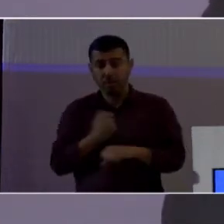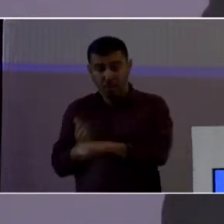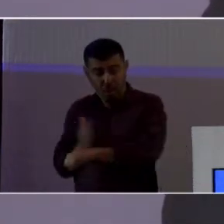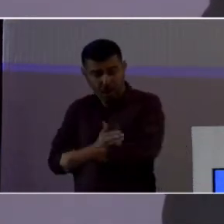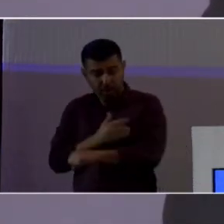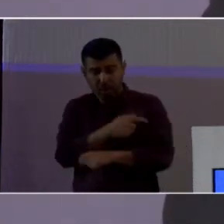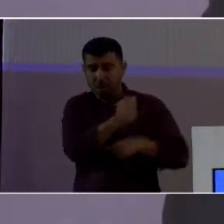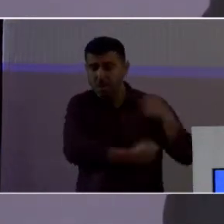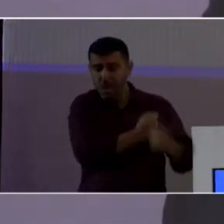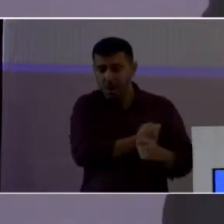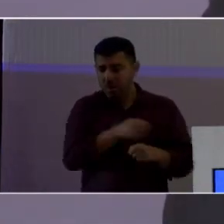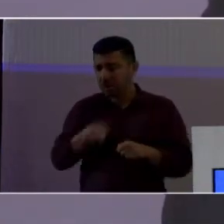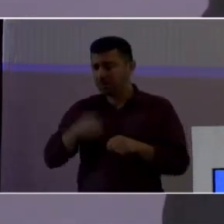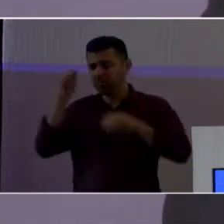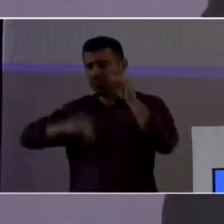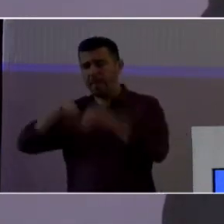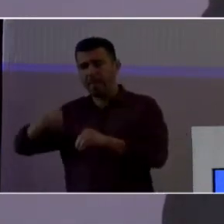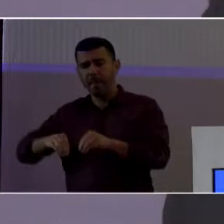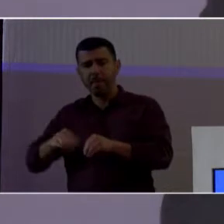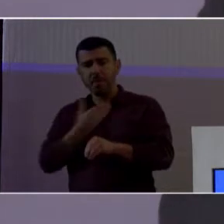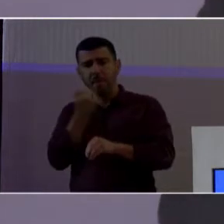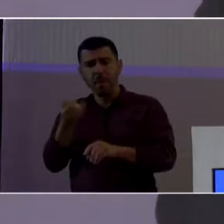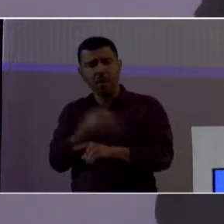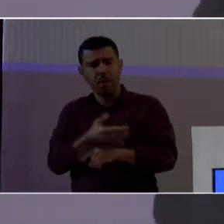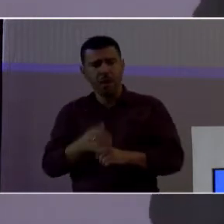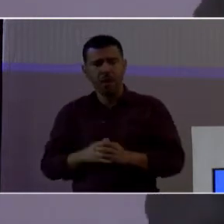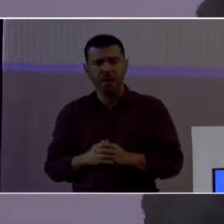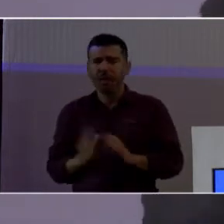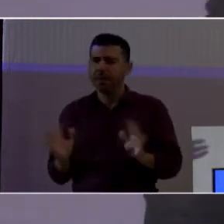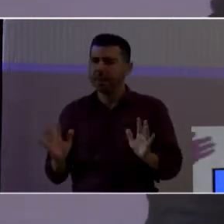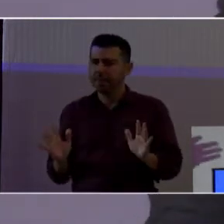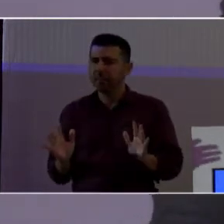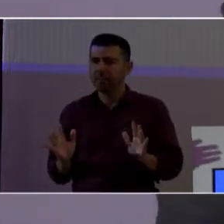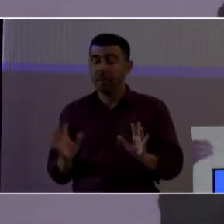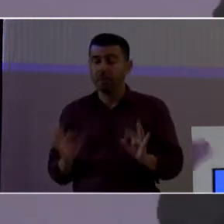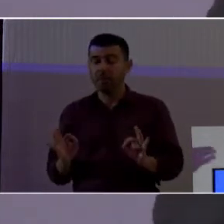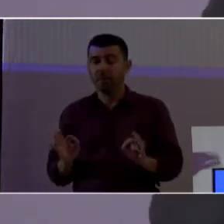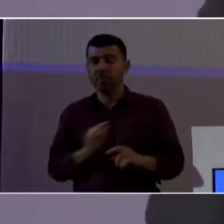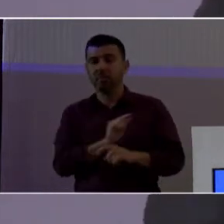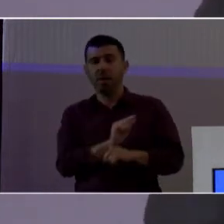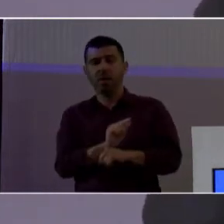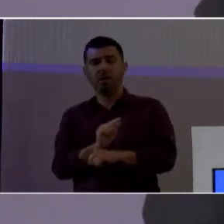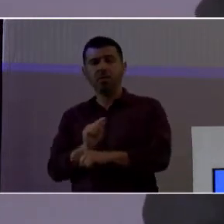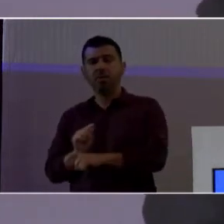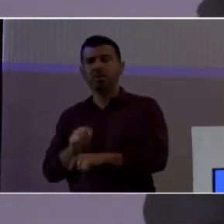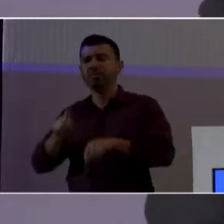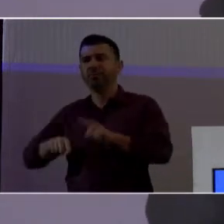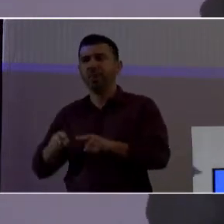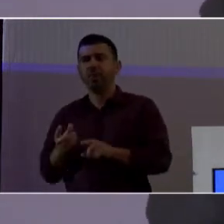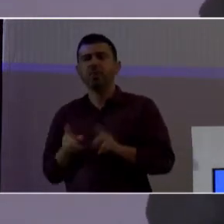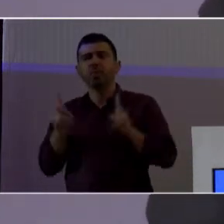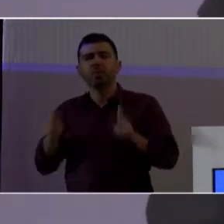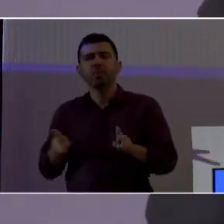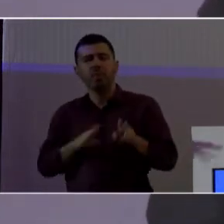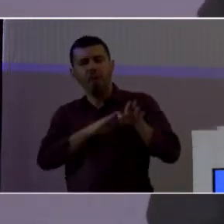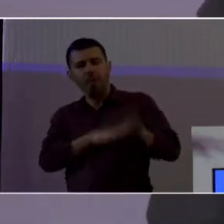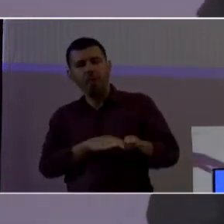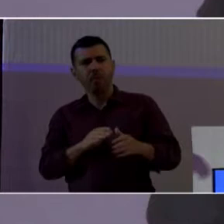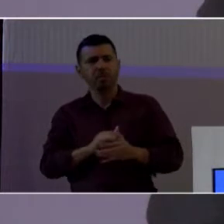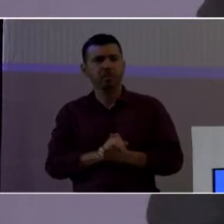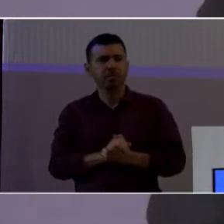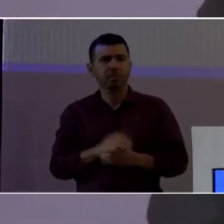la negociación, porque habrá críticos y habrá adeptos a ella, tenemos que abrir